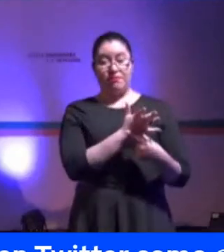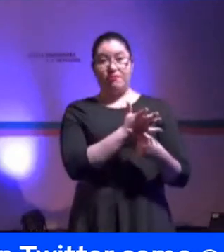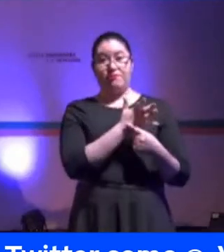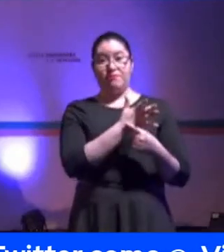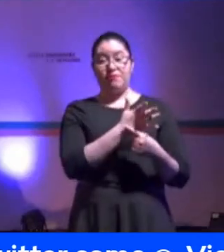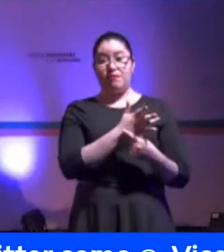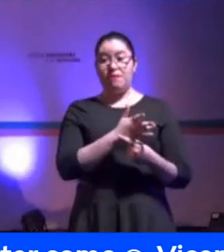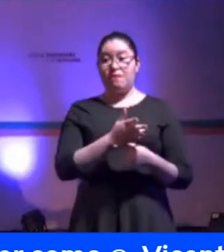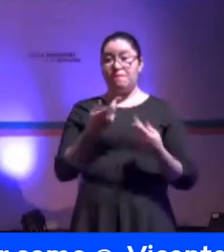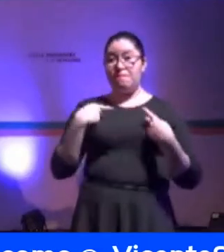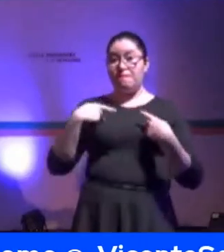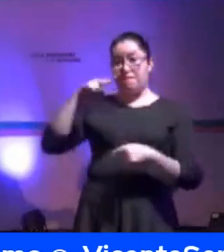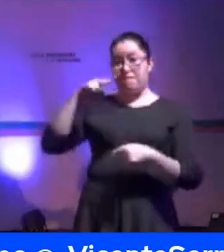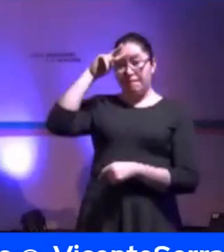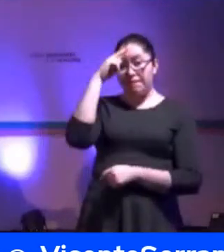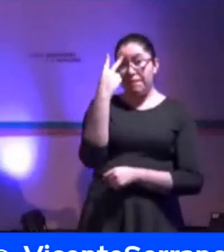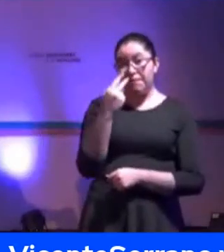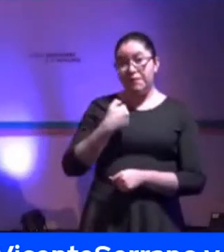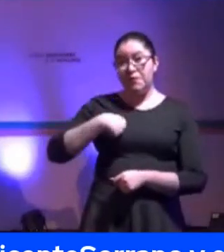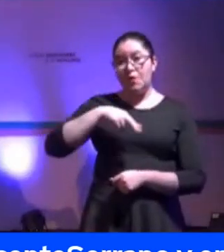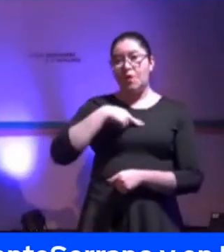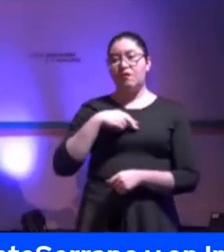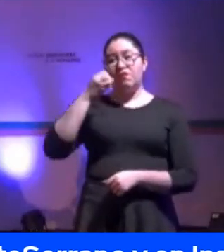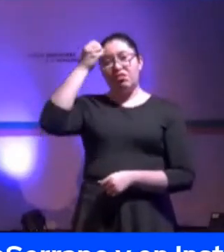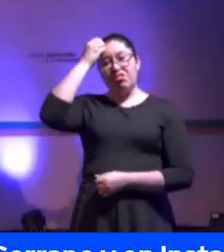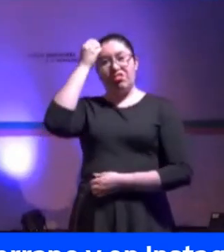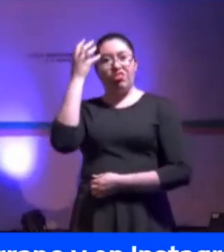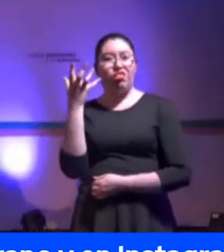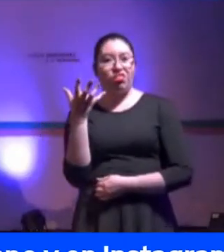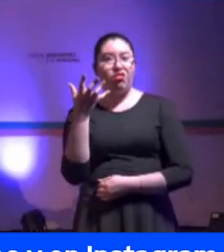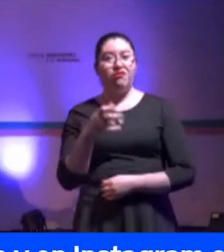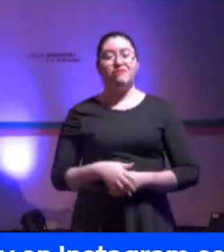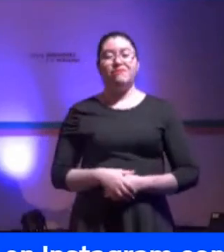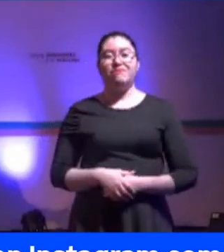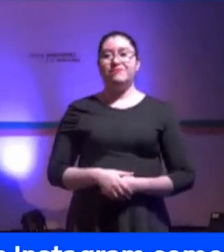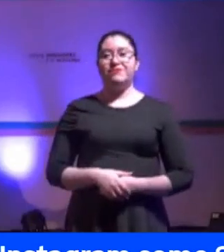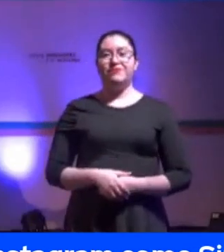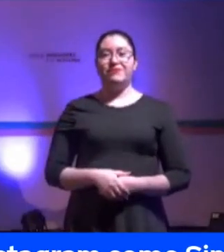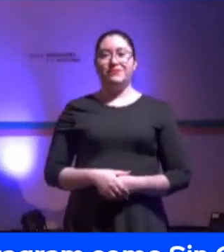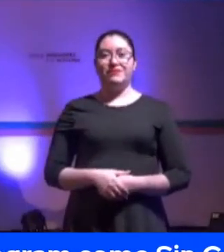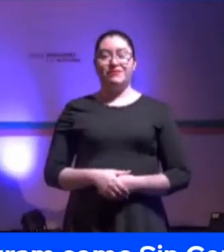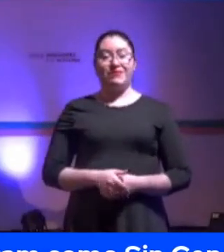los mexicanos éramos unos huevones. Saludos, Laura Zapata.